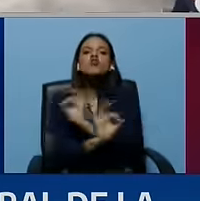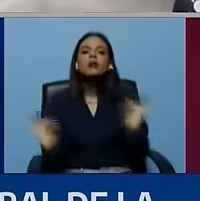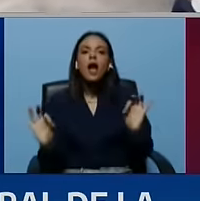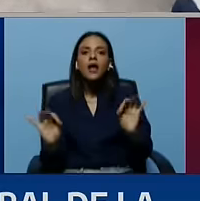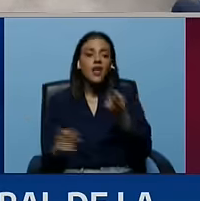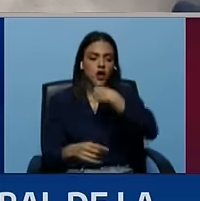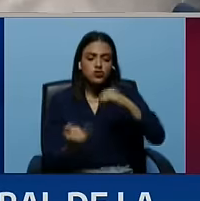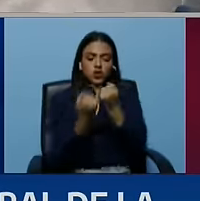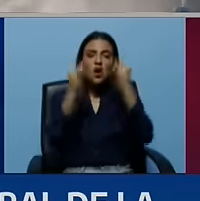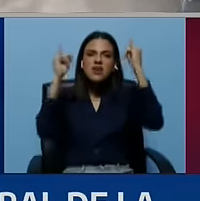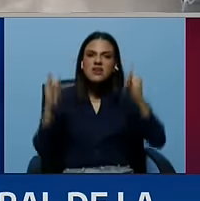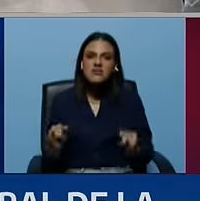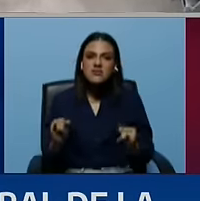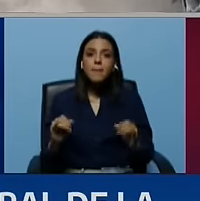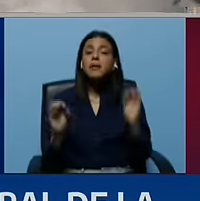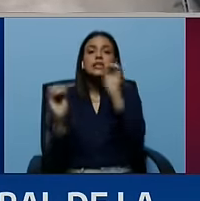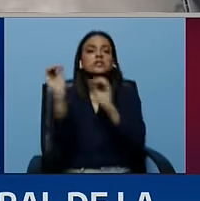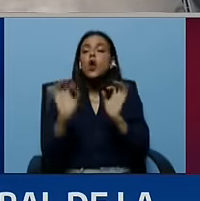independencia.